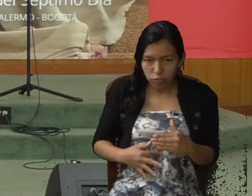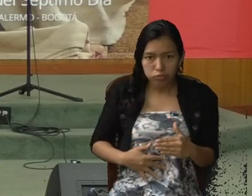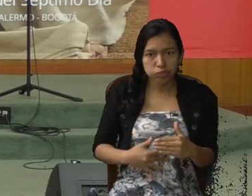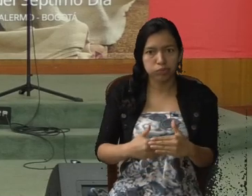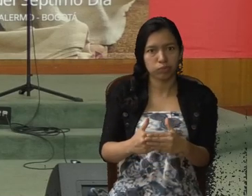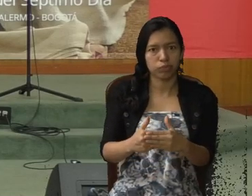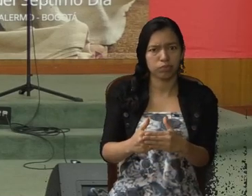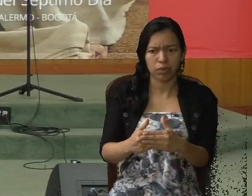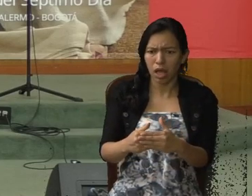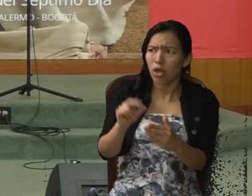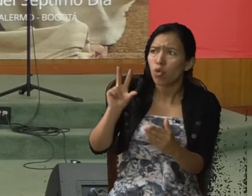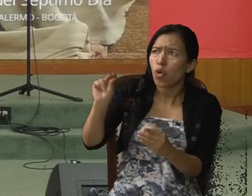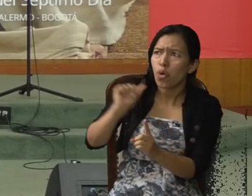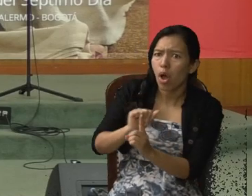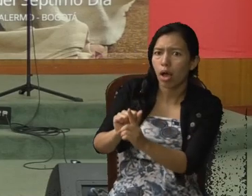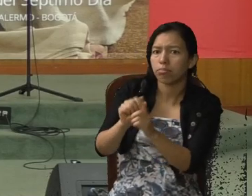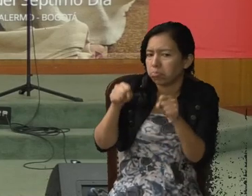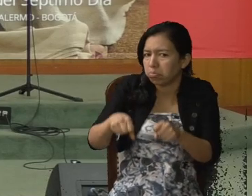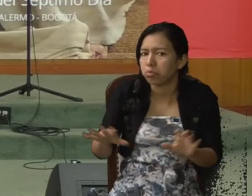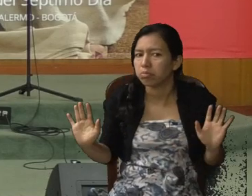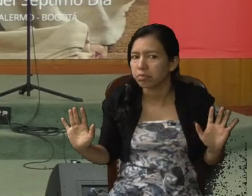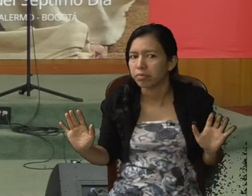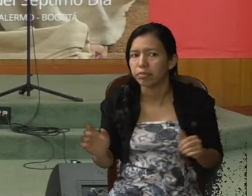interior. María podría haber...